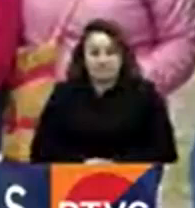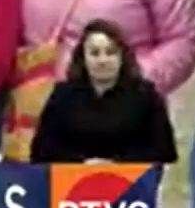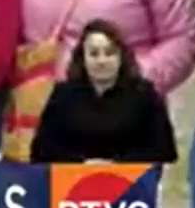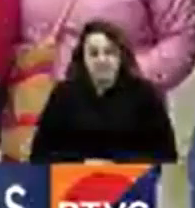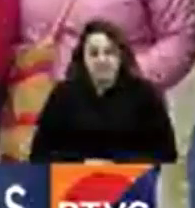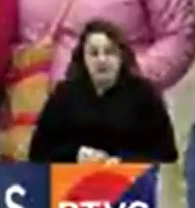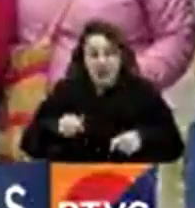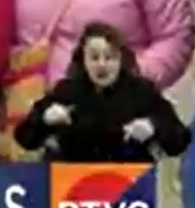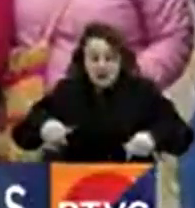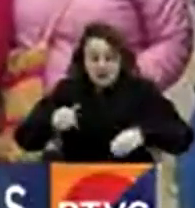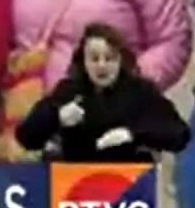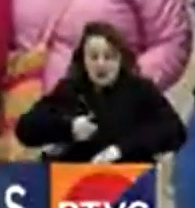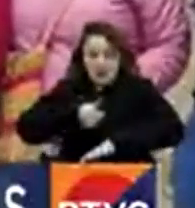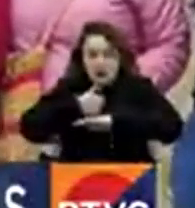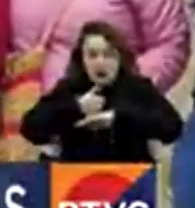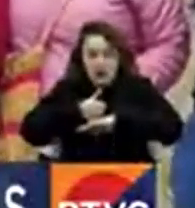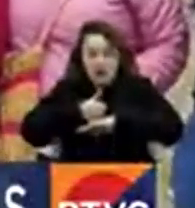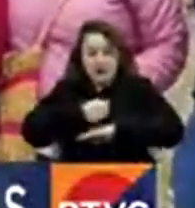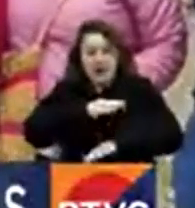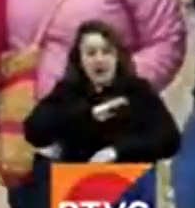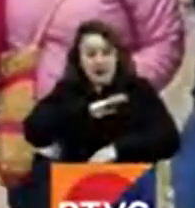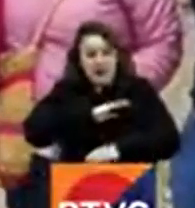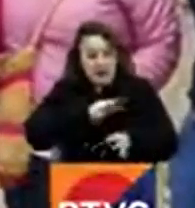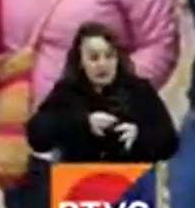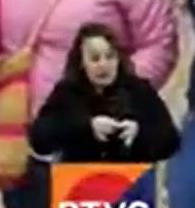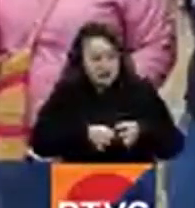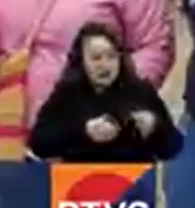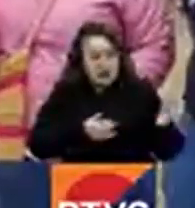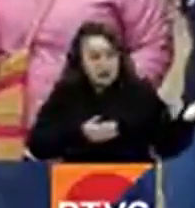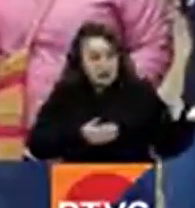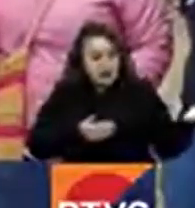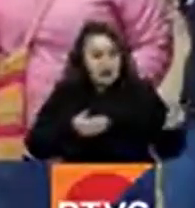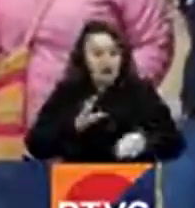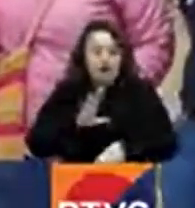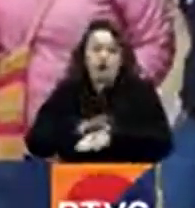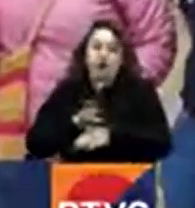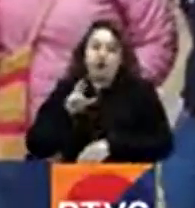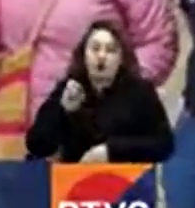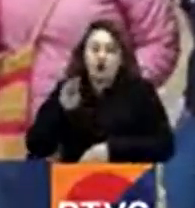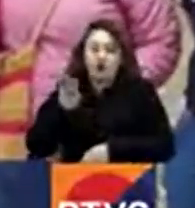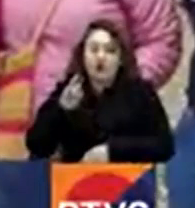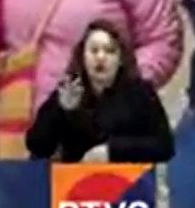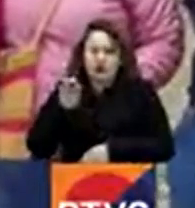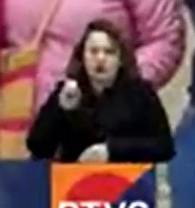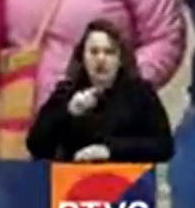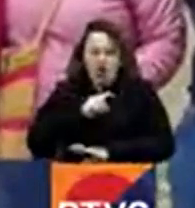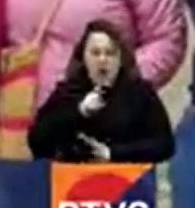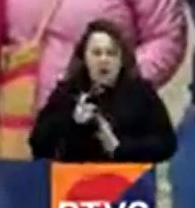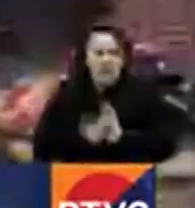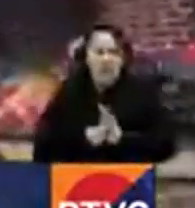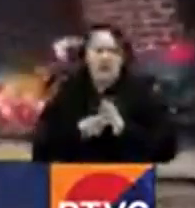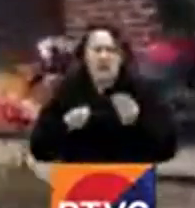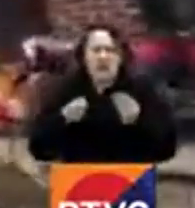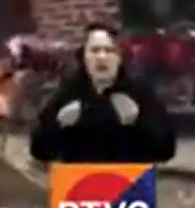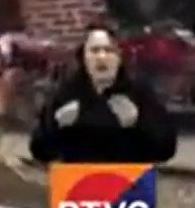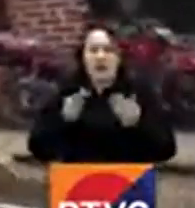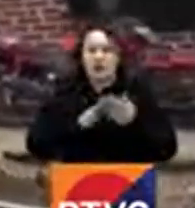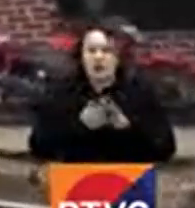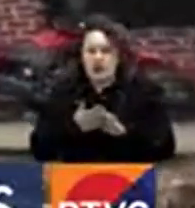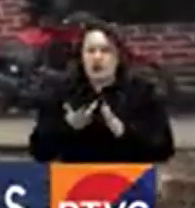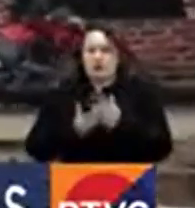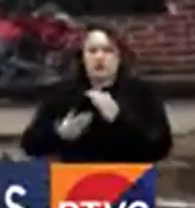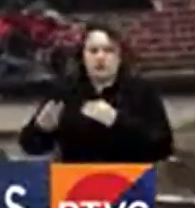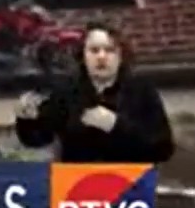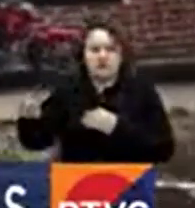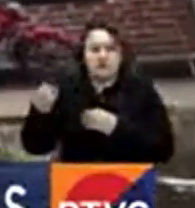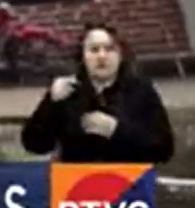las autoridades. El alcalde municipal, el doctor Roberto, ha hecho todo lo preventivo para evacuar a las comunidades que se